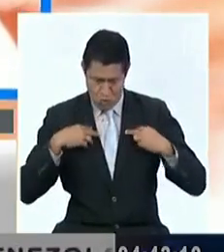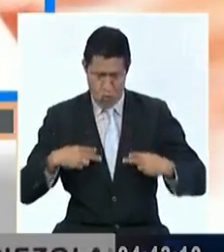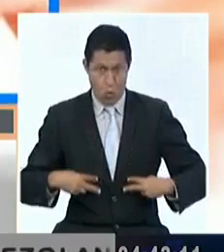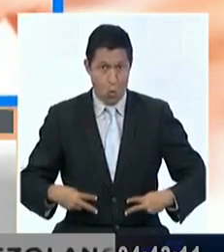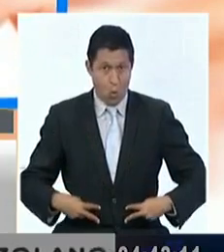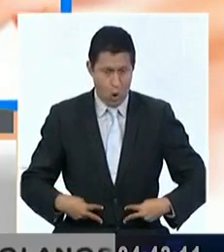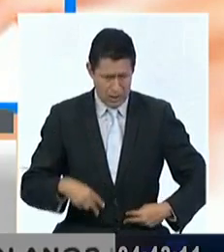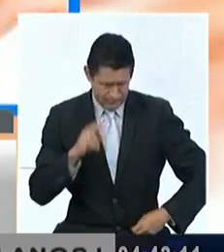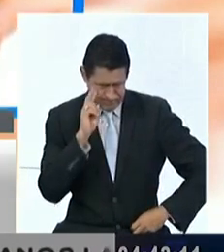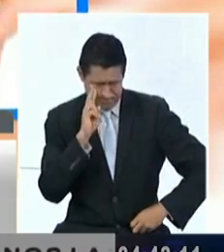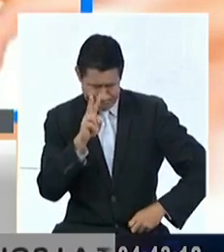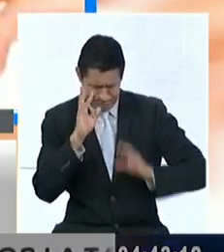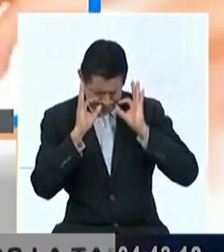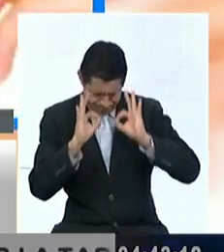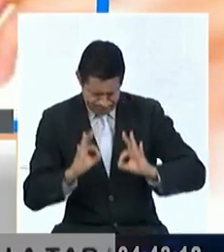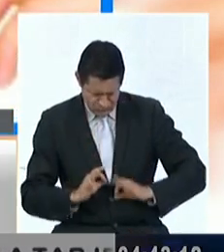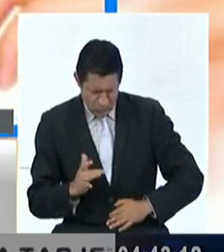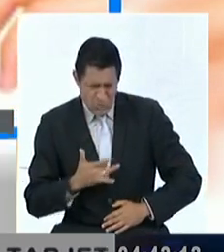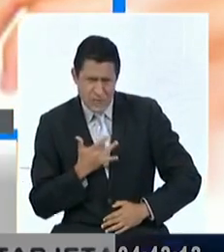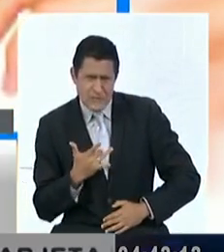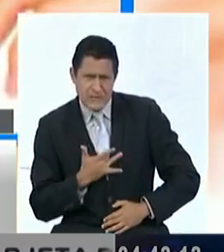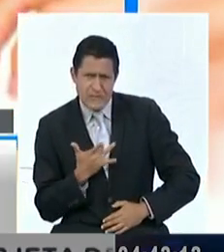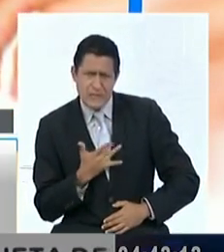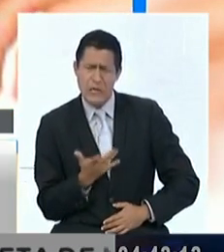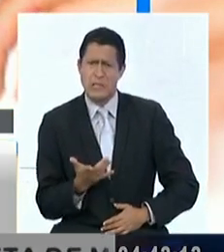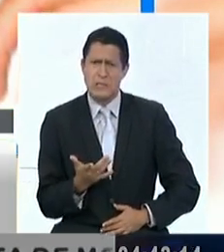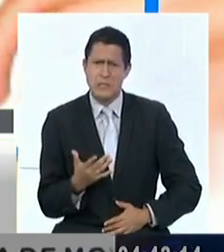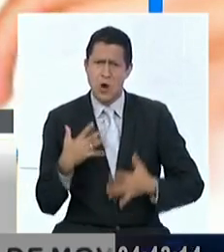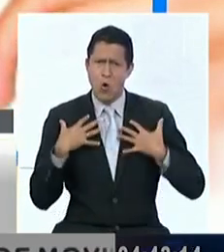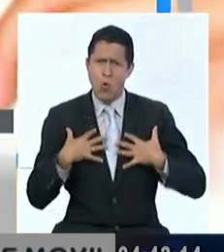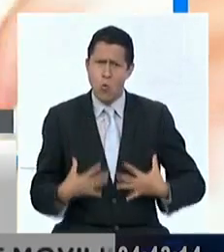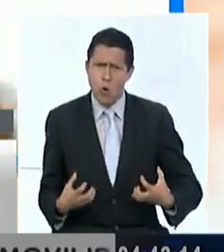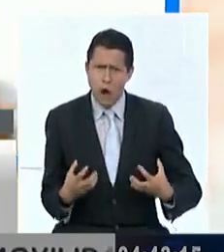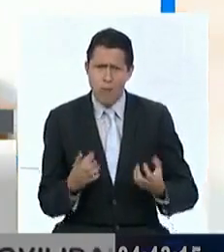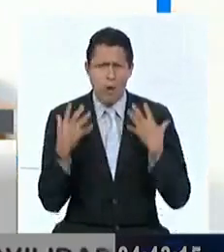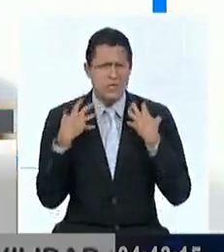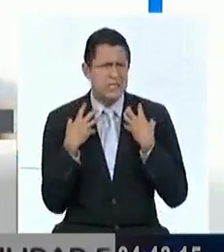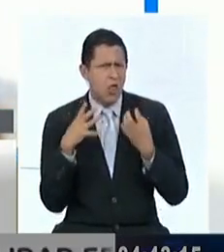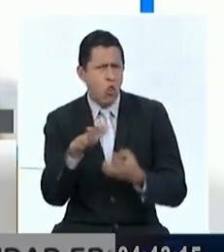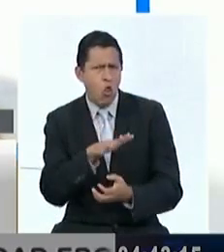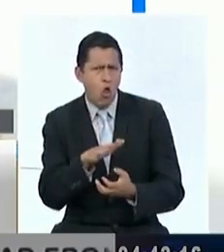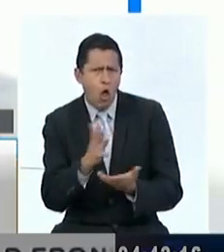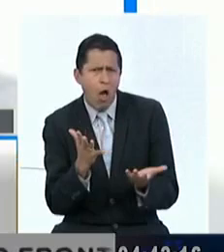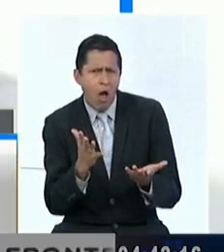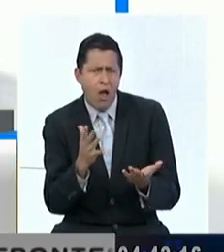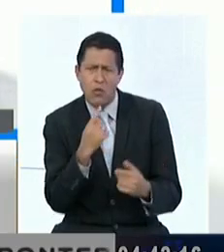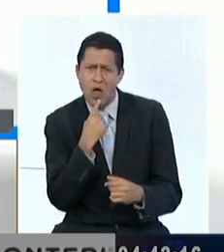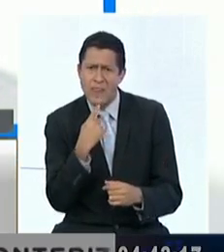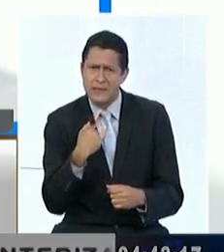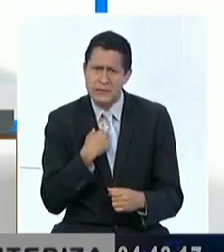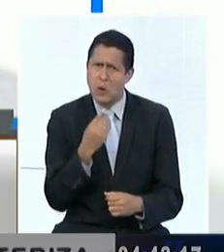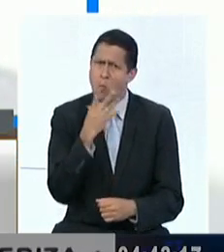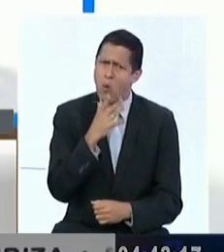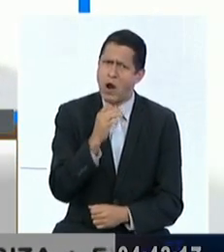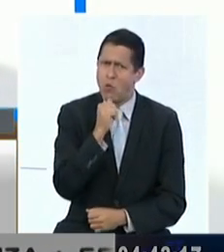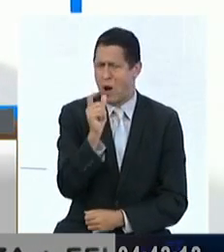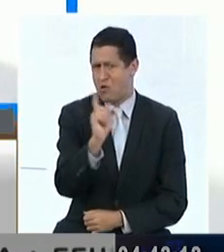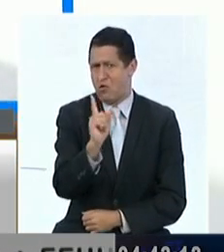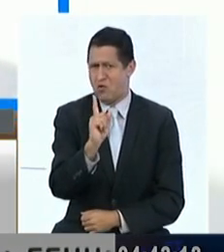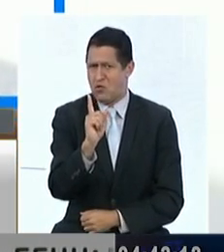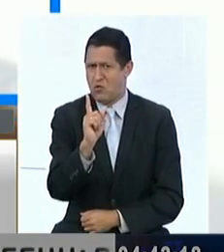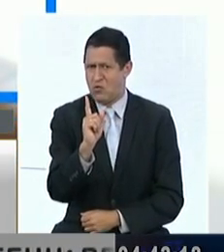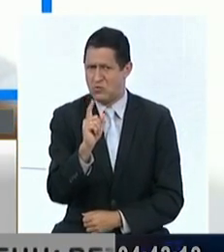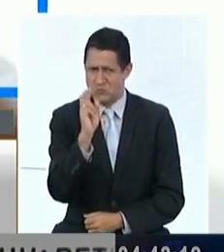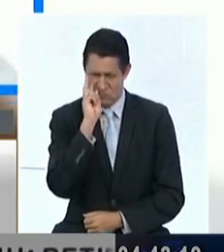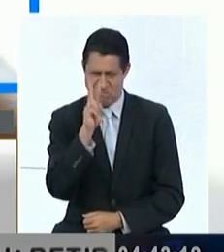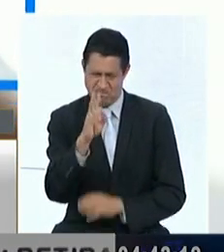identifica cómo te sientes en qué parte de tu cuerpo sientes el estrés no debes decir si eso es bueno o malo solo no